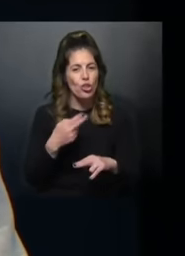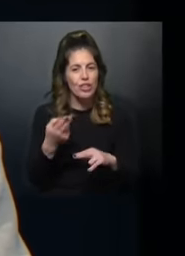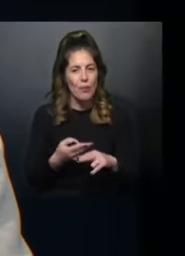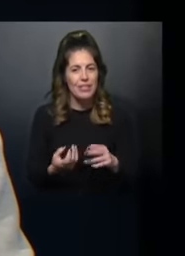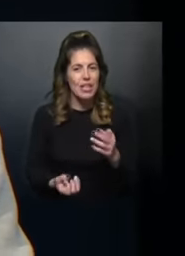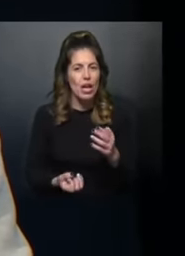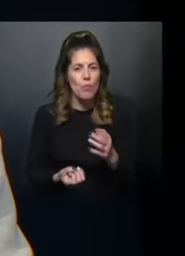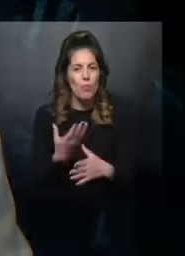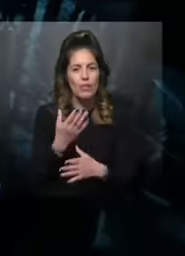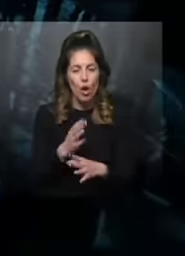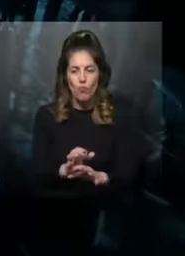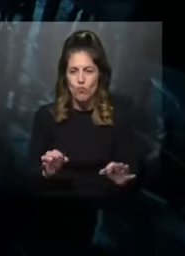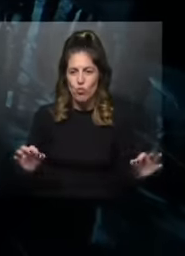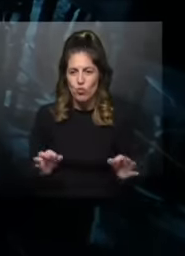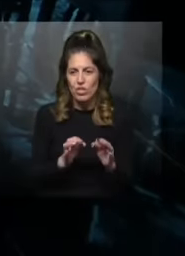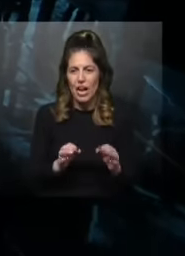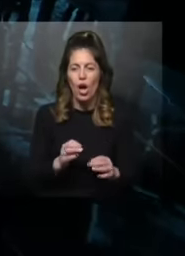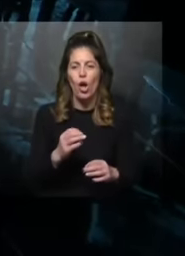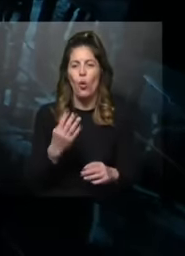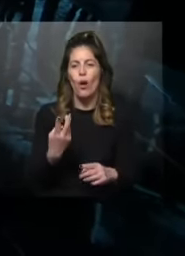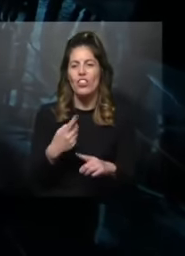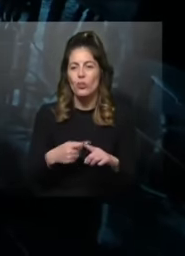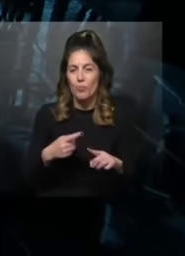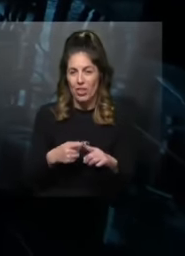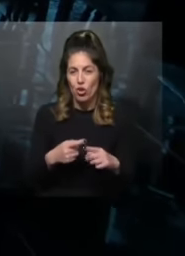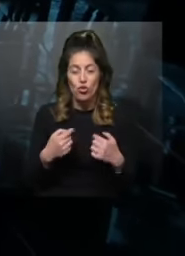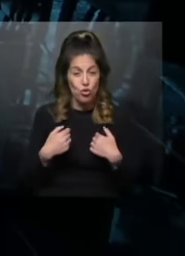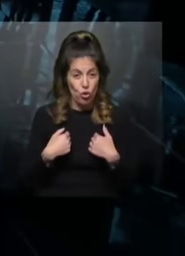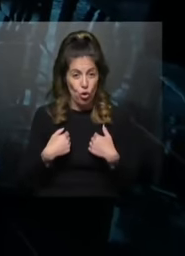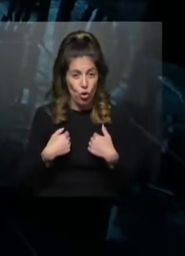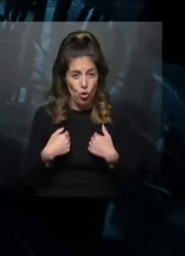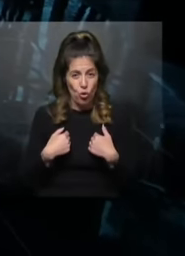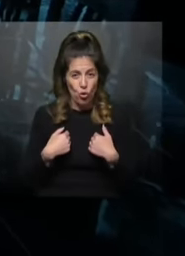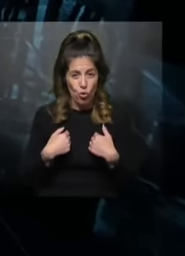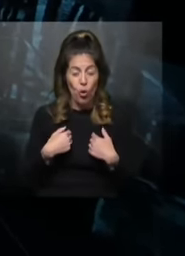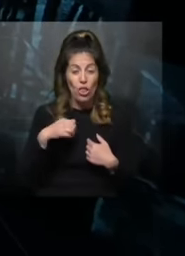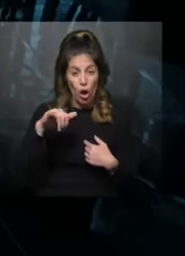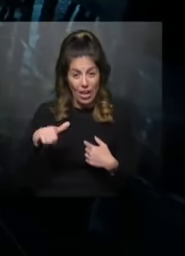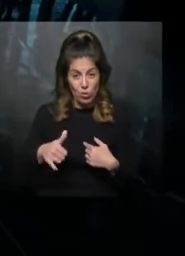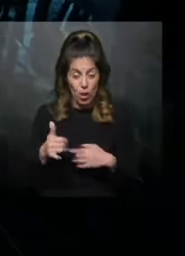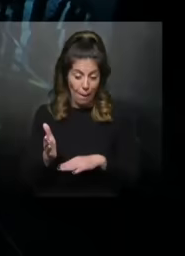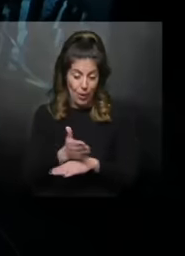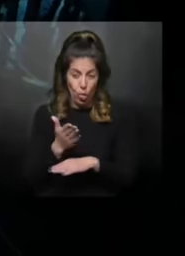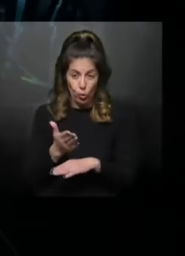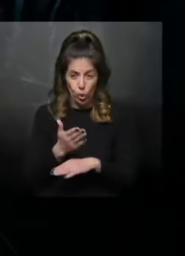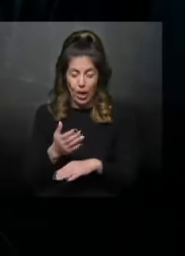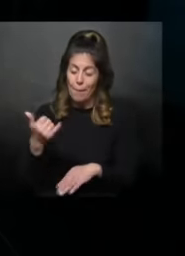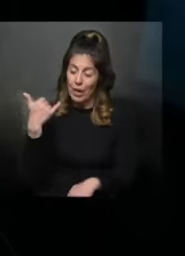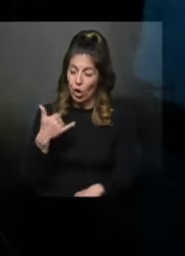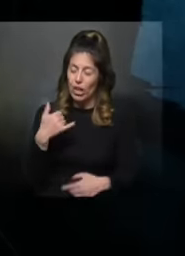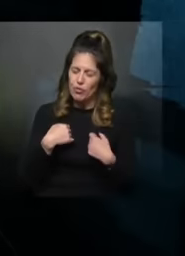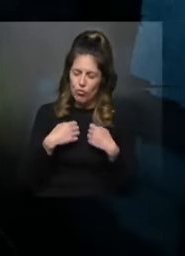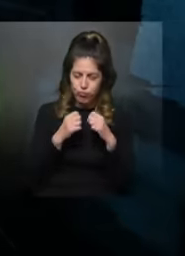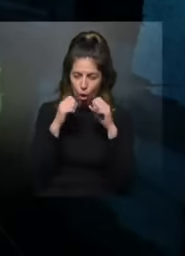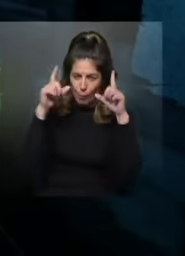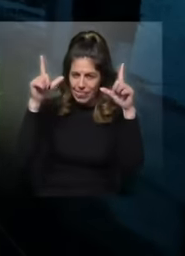medio. Que yo, cuando Azul, la productora, me lo comentaba, yo me quedé un poco sorprendido porque...